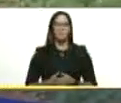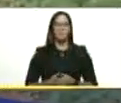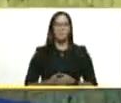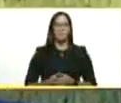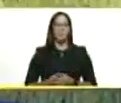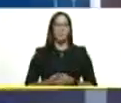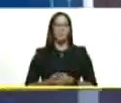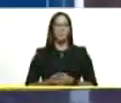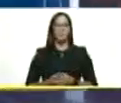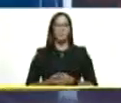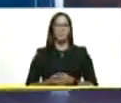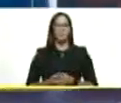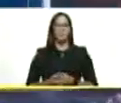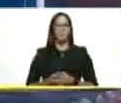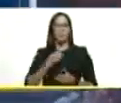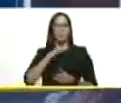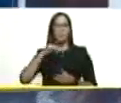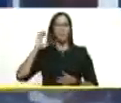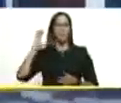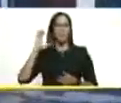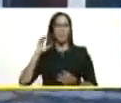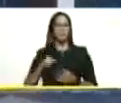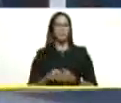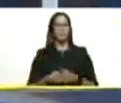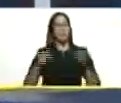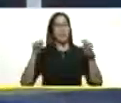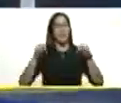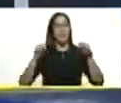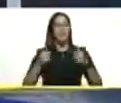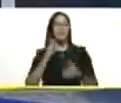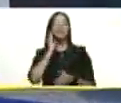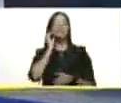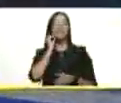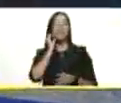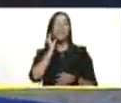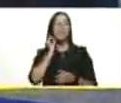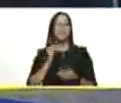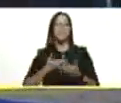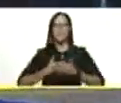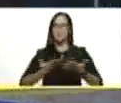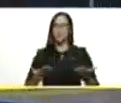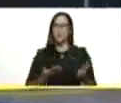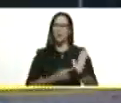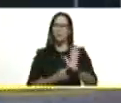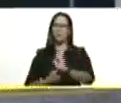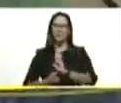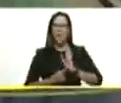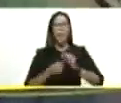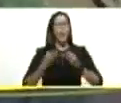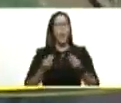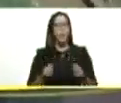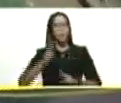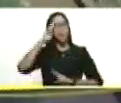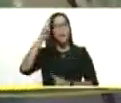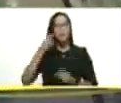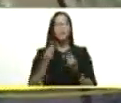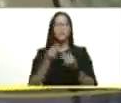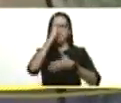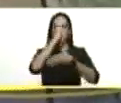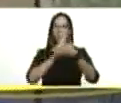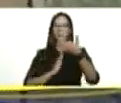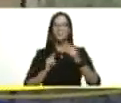estado. Bueno, presidente, esa es la experiencia que aquí se la dejamos, ¿verdad? Con mucho respeto, con mucha humildad,